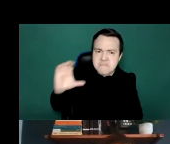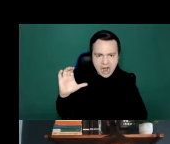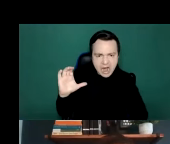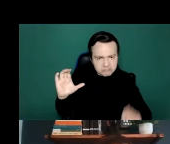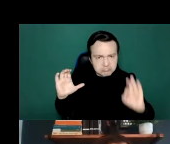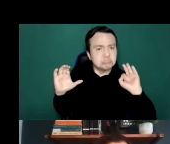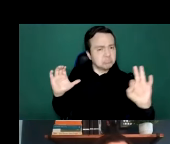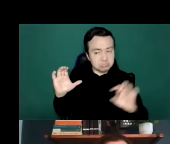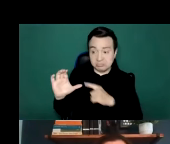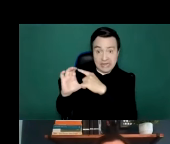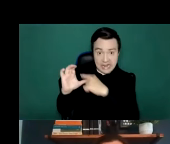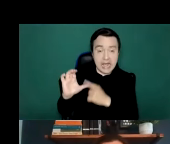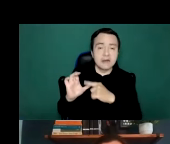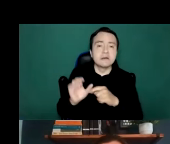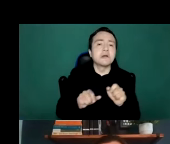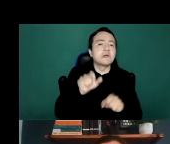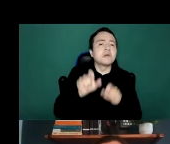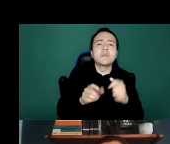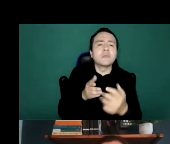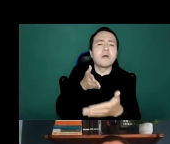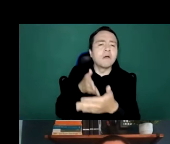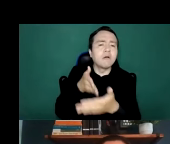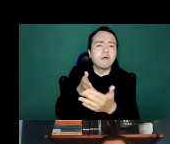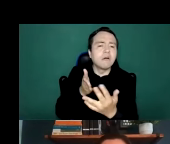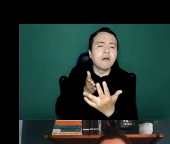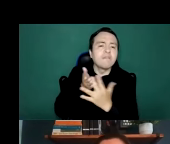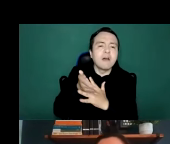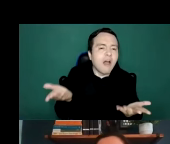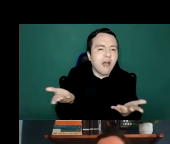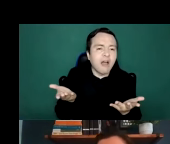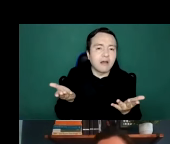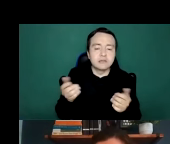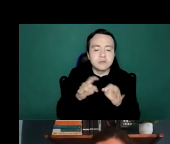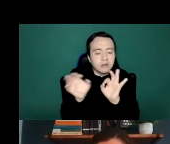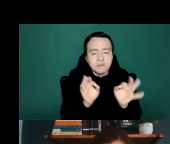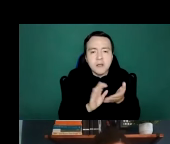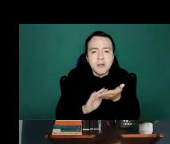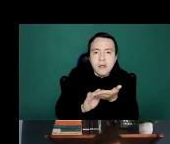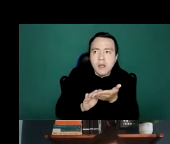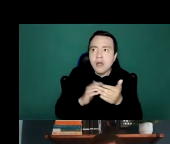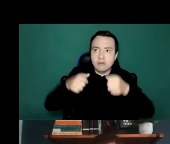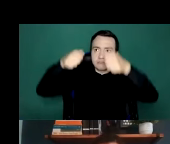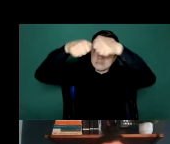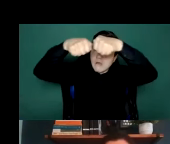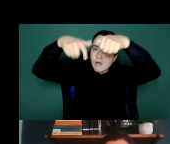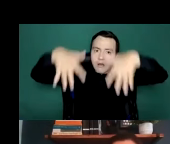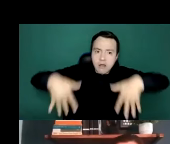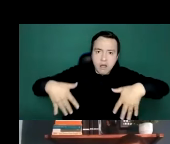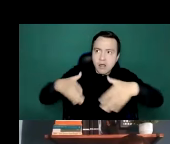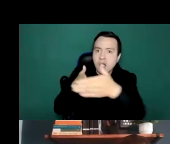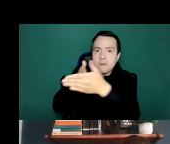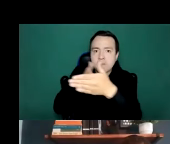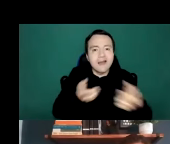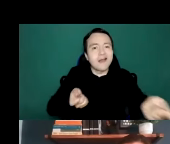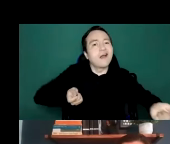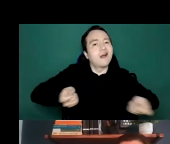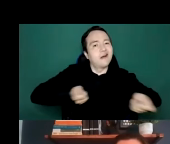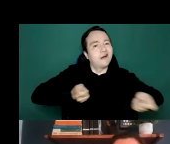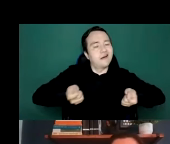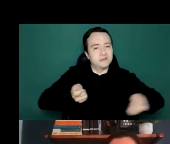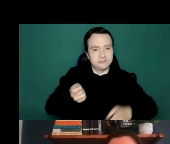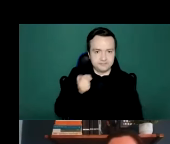de las personas experimentan barreras de tipo organizativas o administrativas, que también se llaman. Estas barreras constituyen,